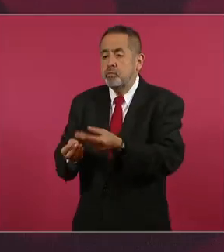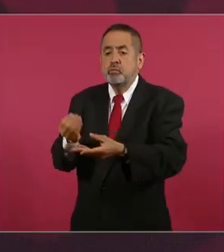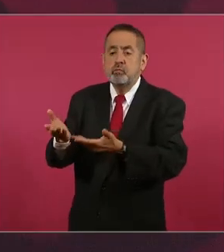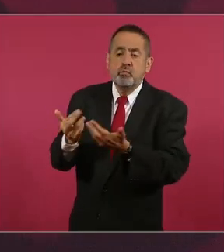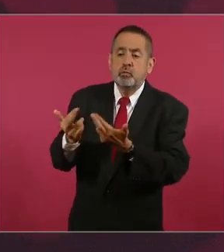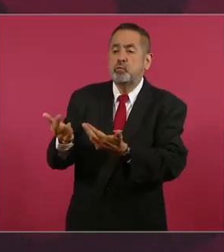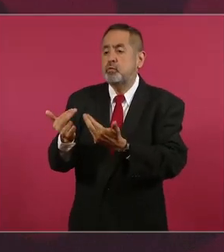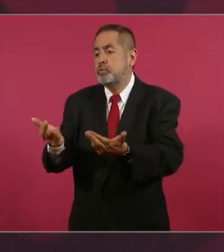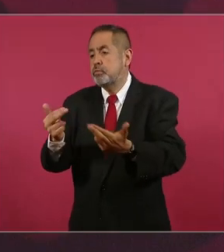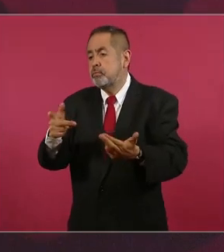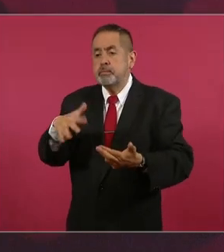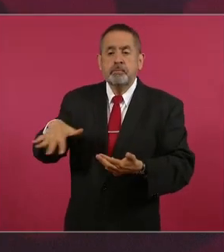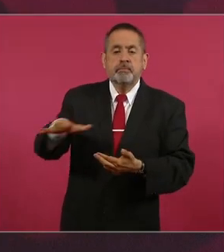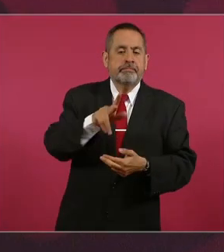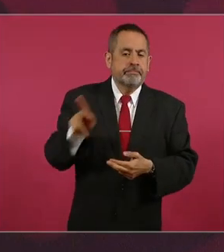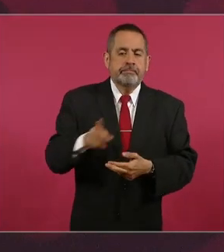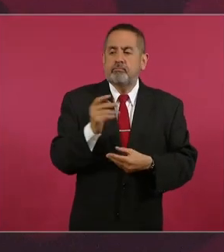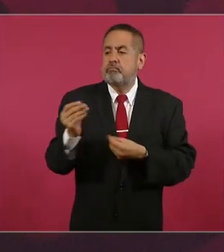construcción.